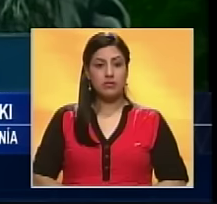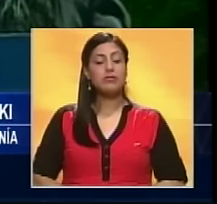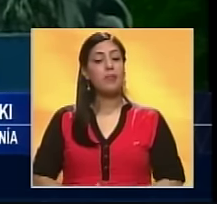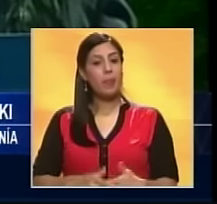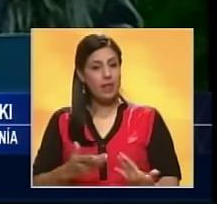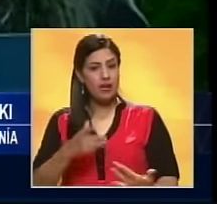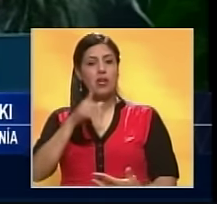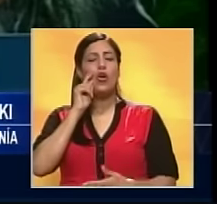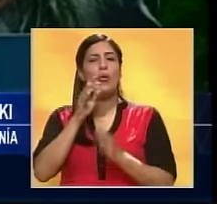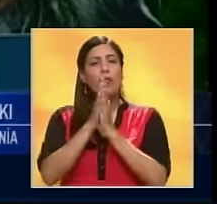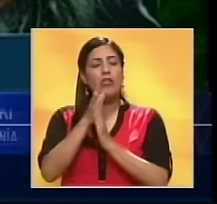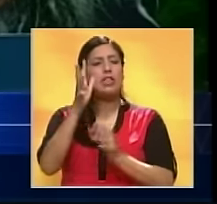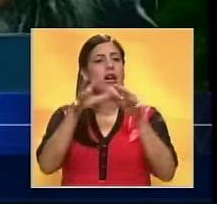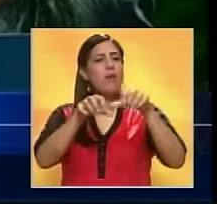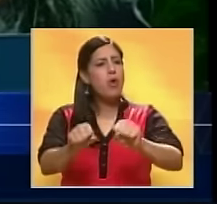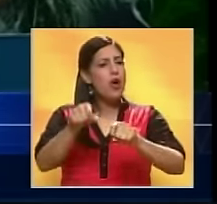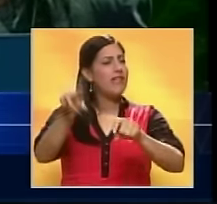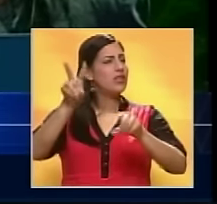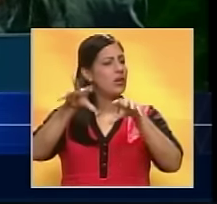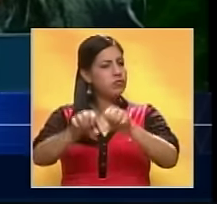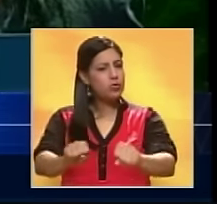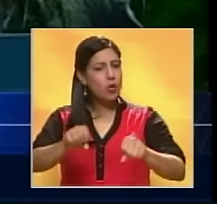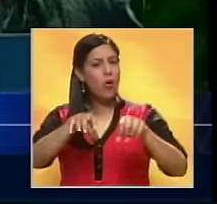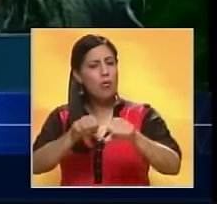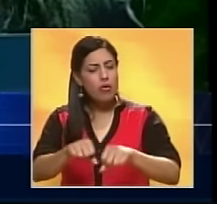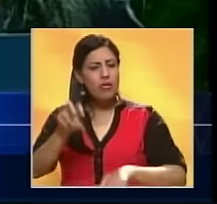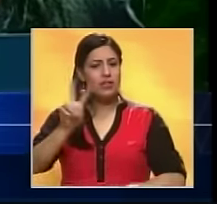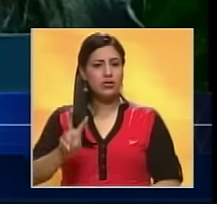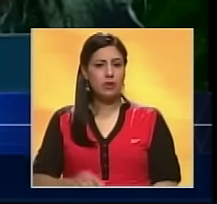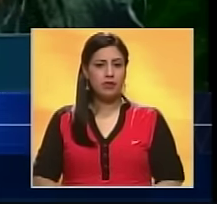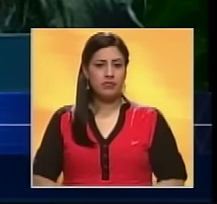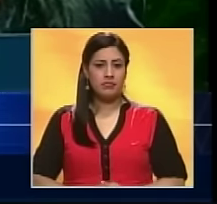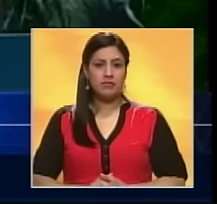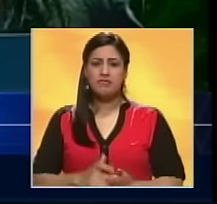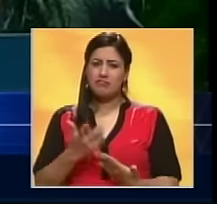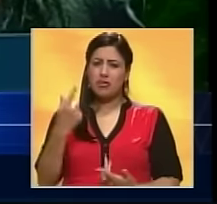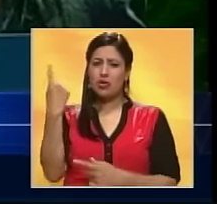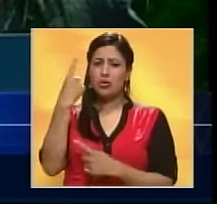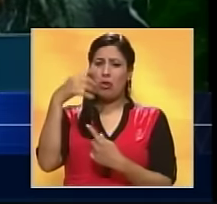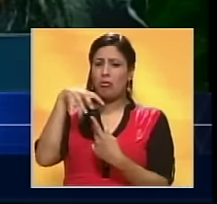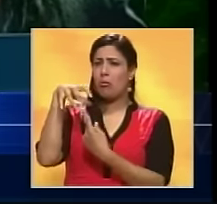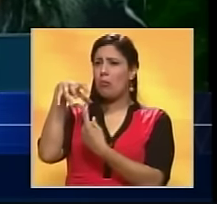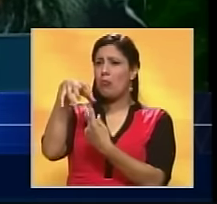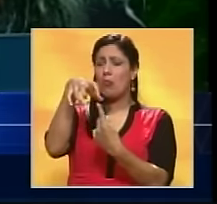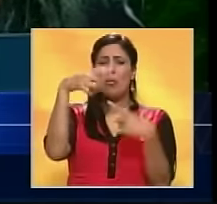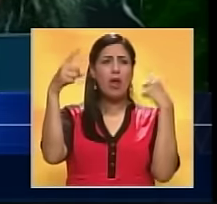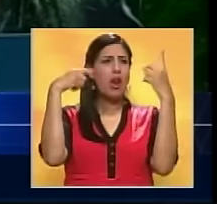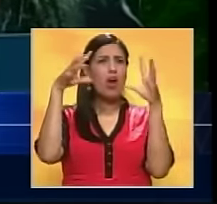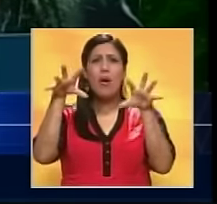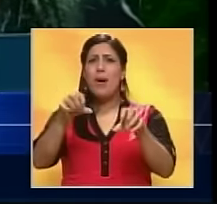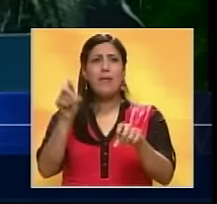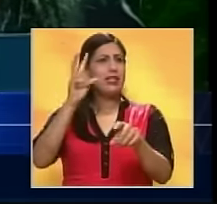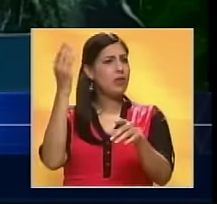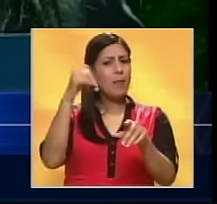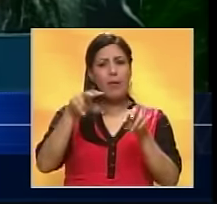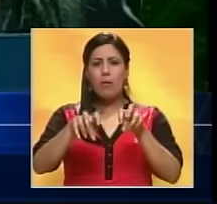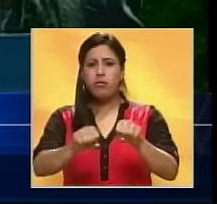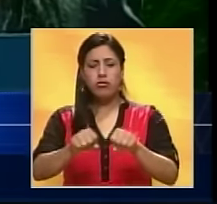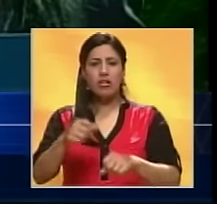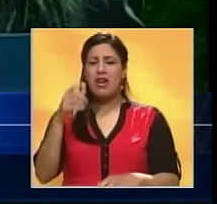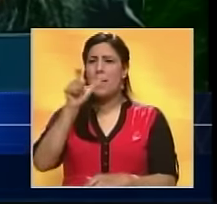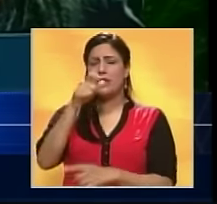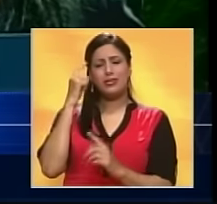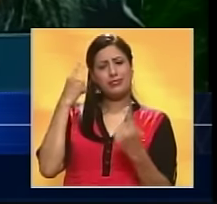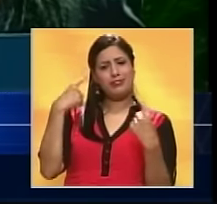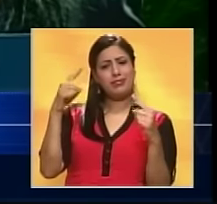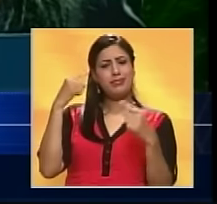Y él se la pasa pidiendo la intervención de Venezuela. Queda solo, anda como un loco por ahí. Nadie le